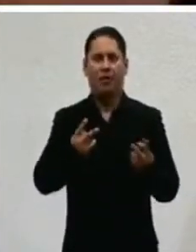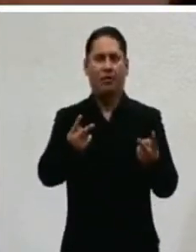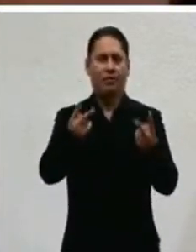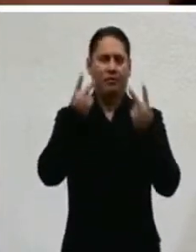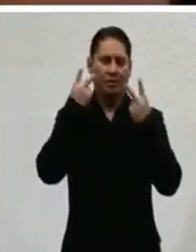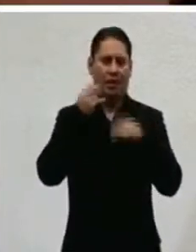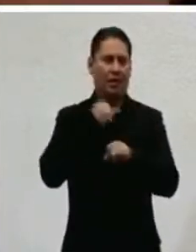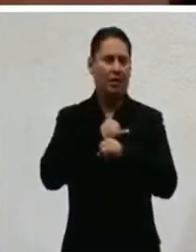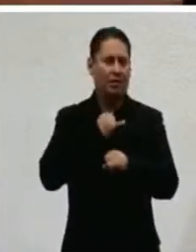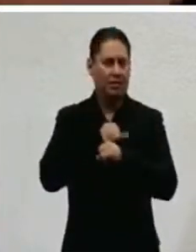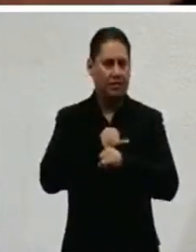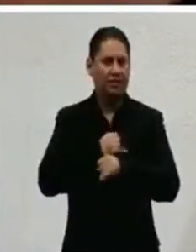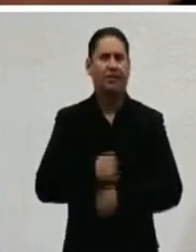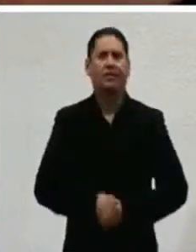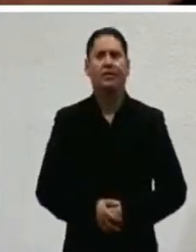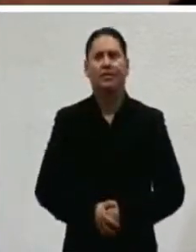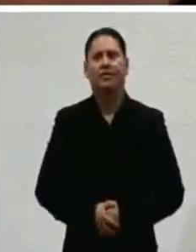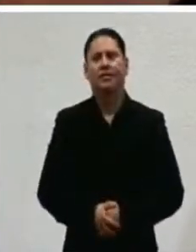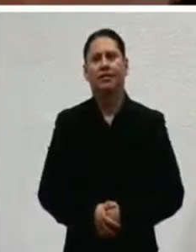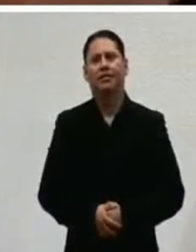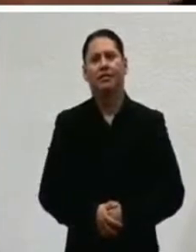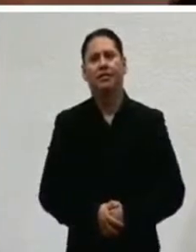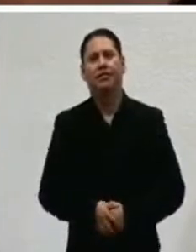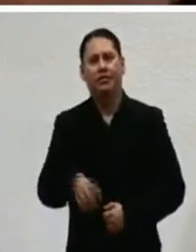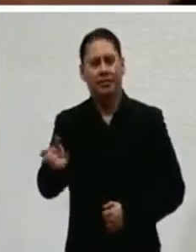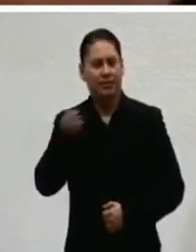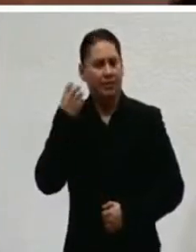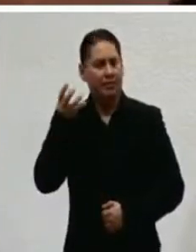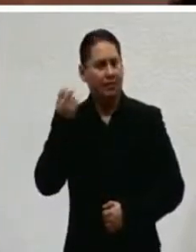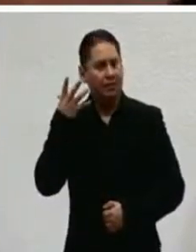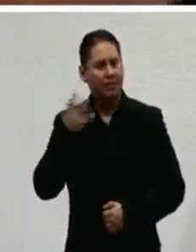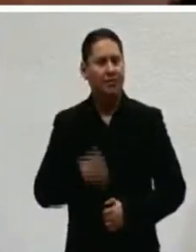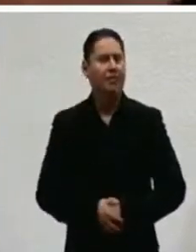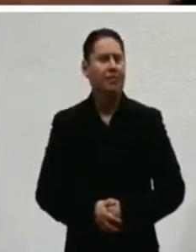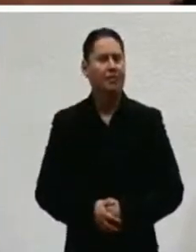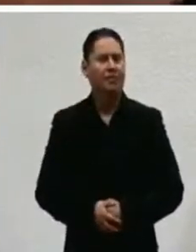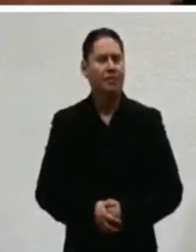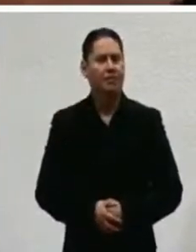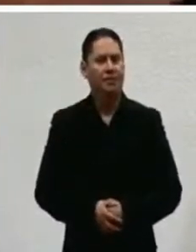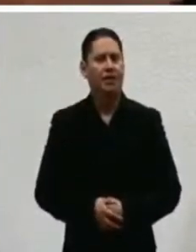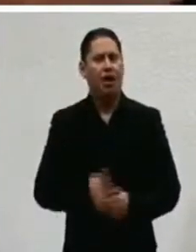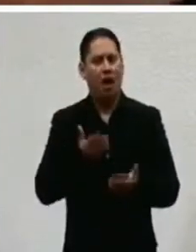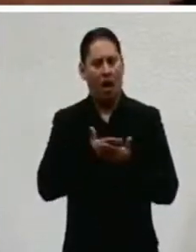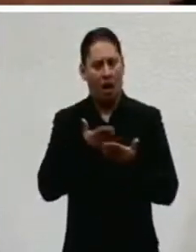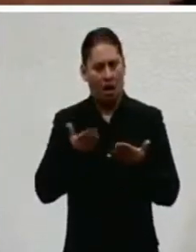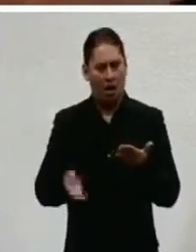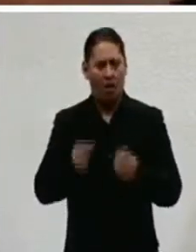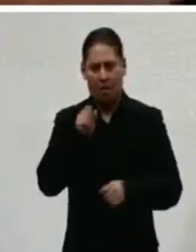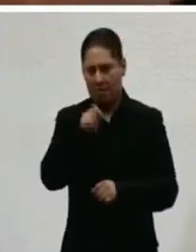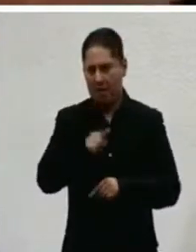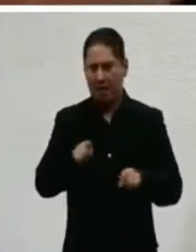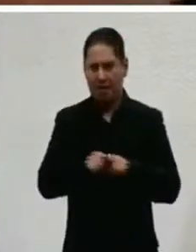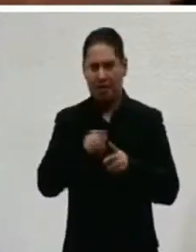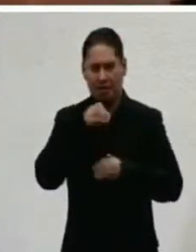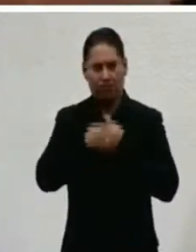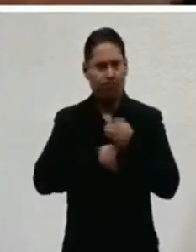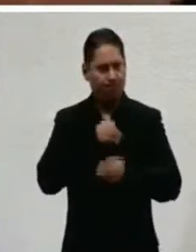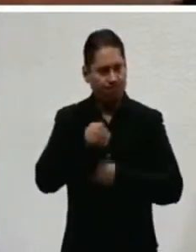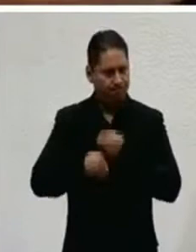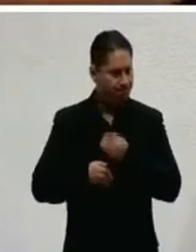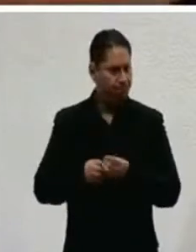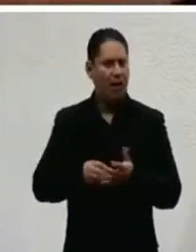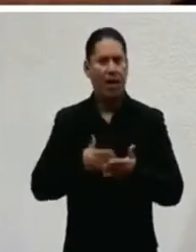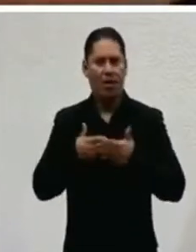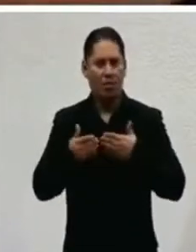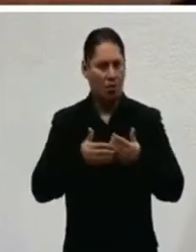de las plataformas digitales. Honorable Asamblea, el dictamen que hoy se discute sobre los criterios metodológicos